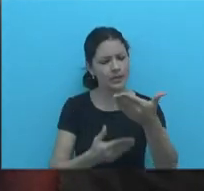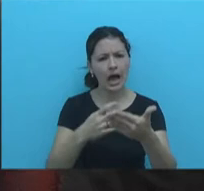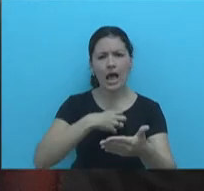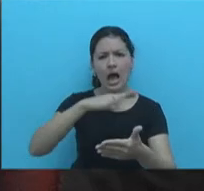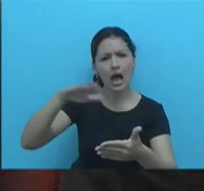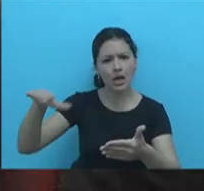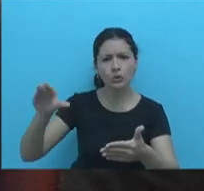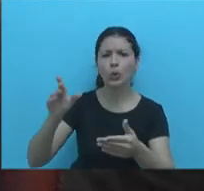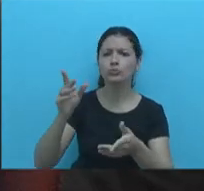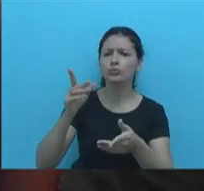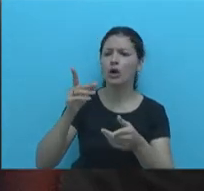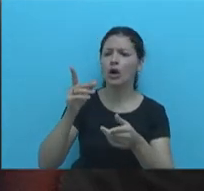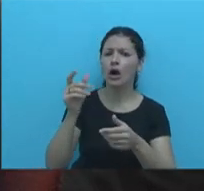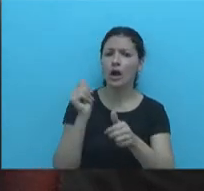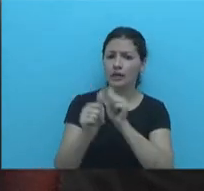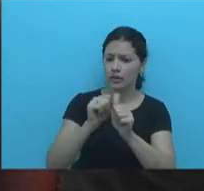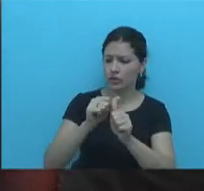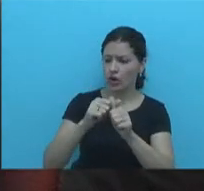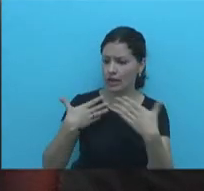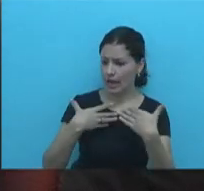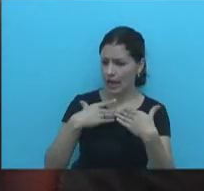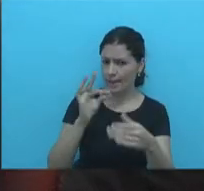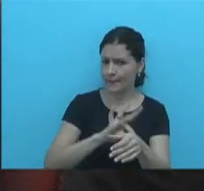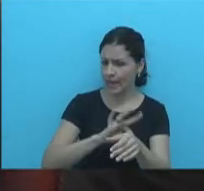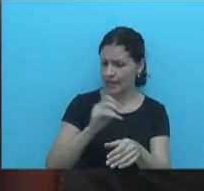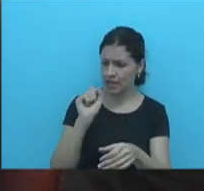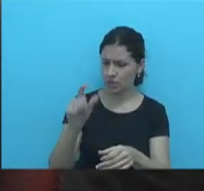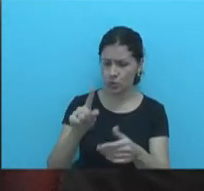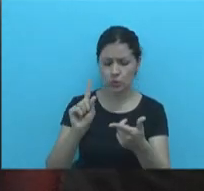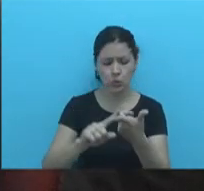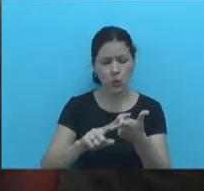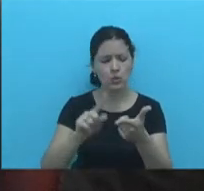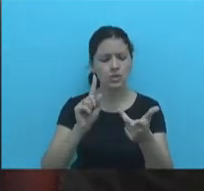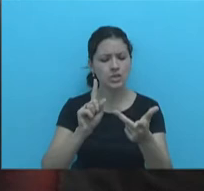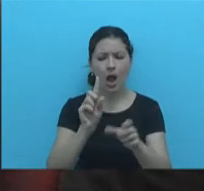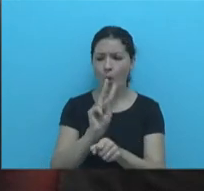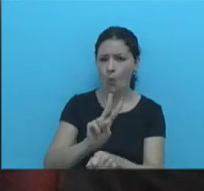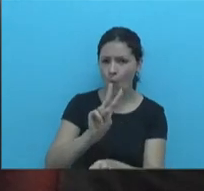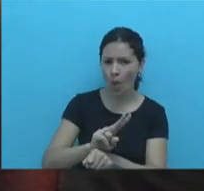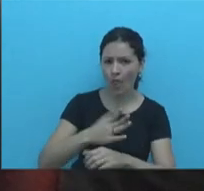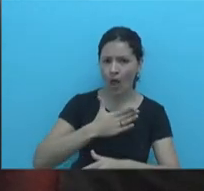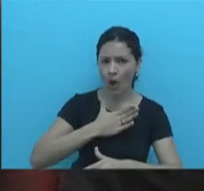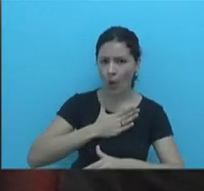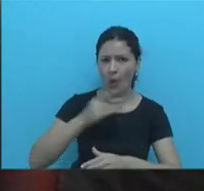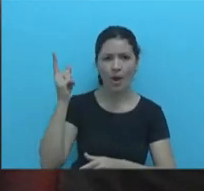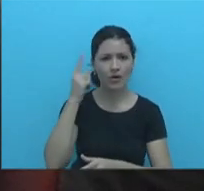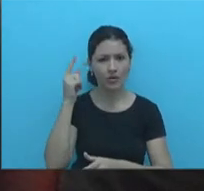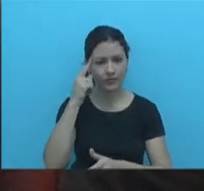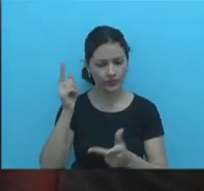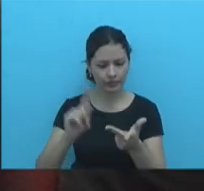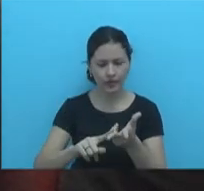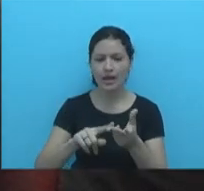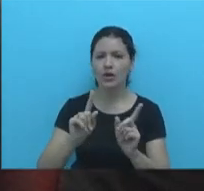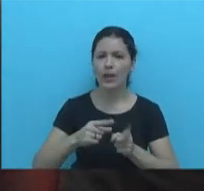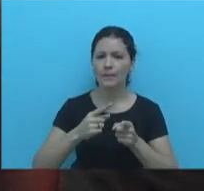alumno, teniendo en cuenta el cuidado integral y psicofísico del alumno. Proponemos conferencias de